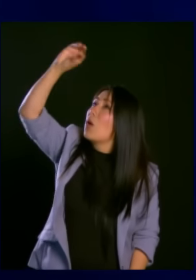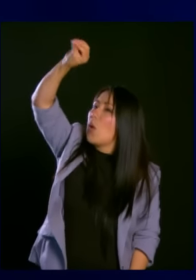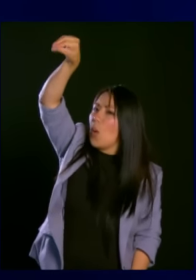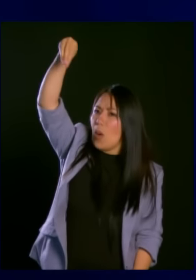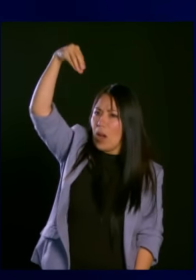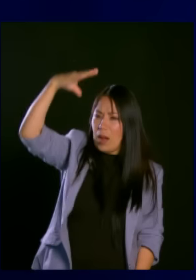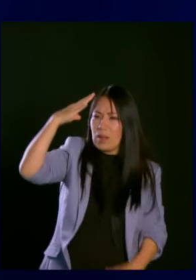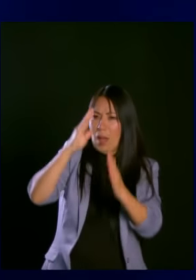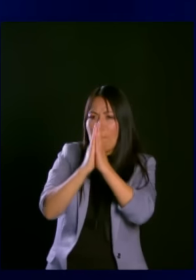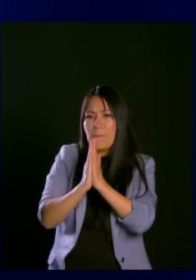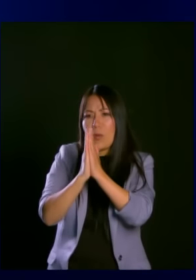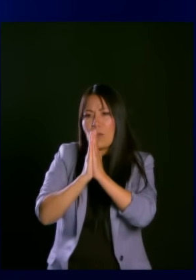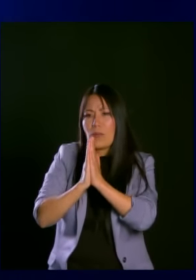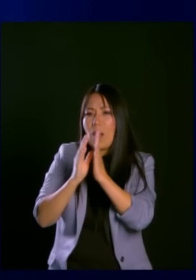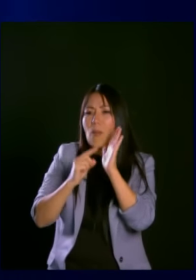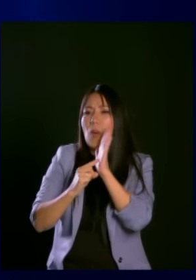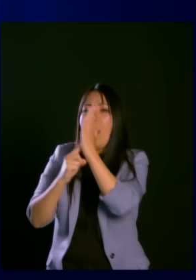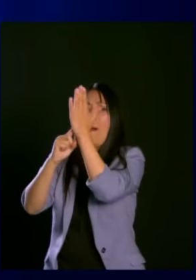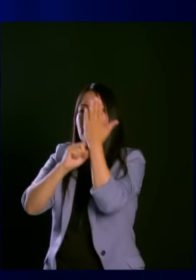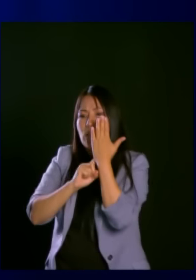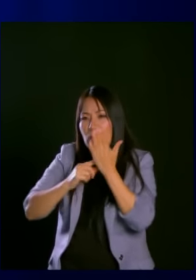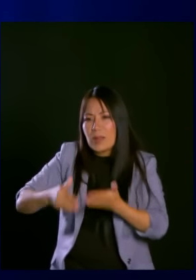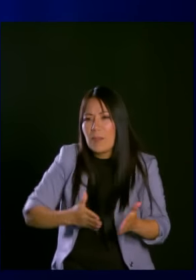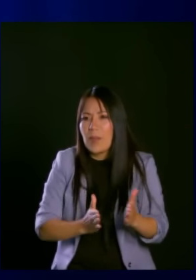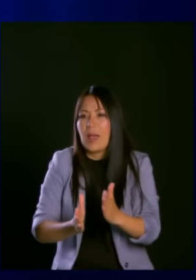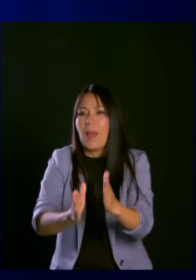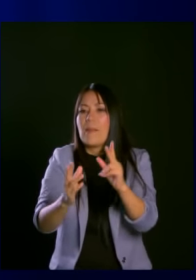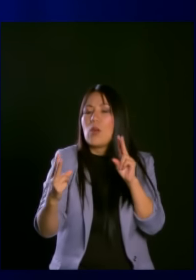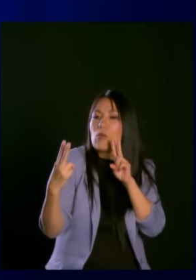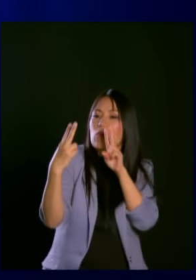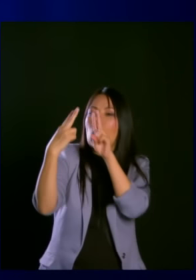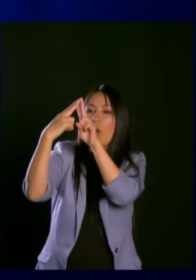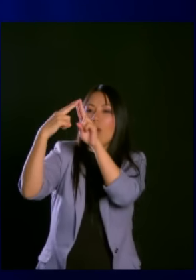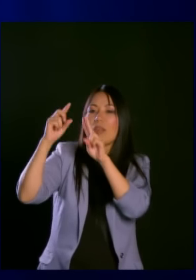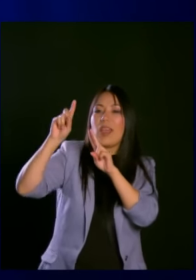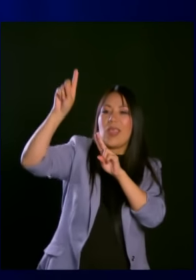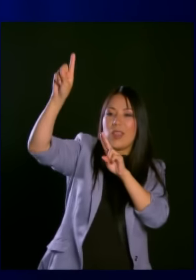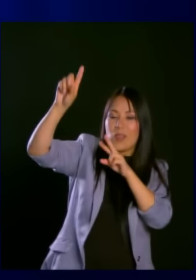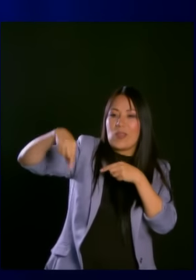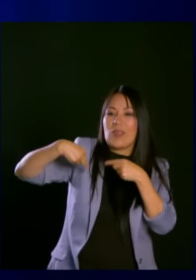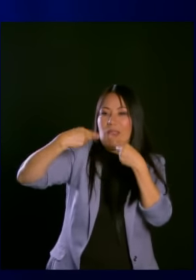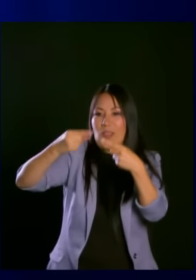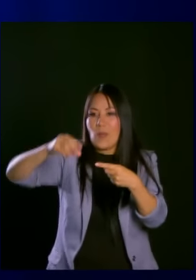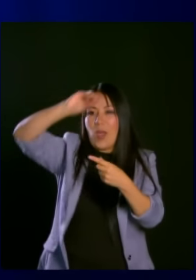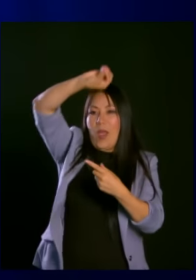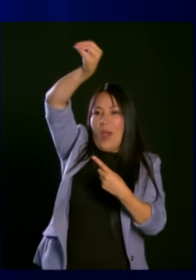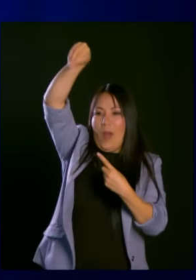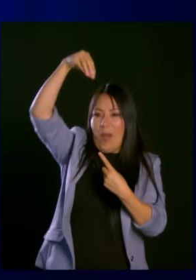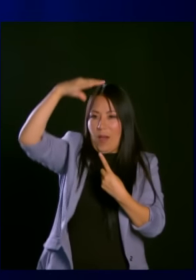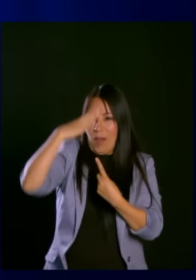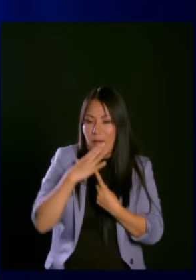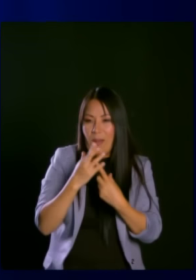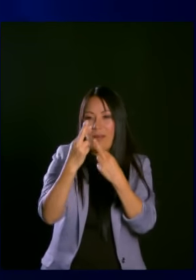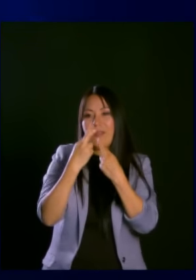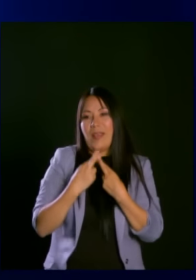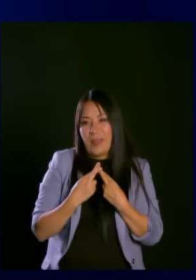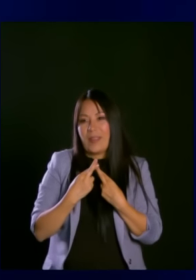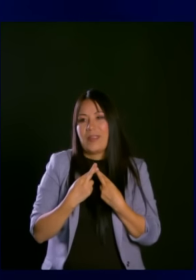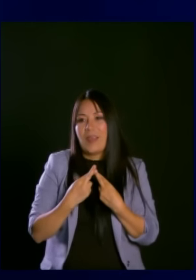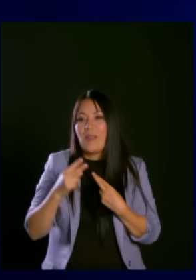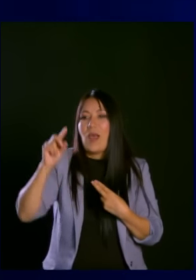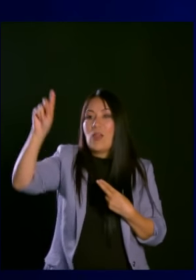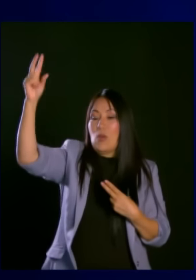muestres ahora tu camino para que te conozca. Y halle Y hay qué? Gracia en tus ojos.